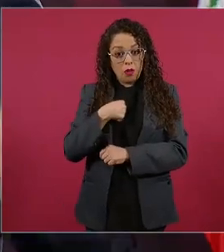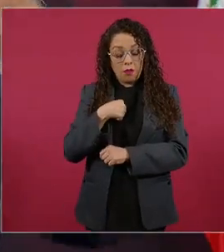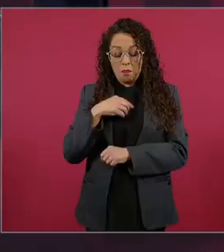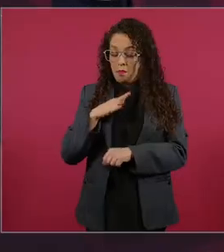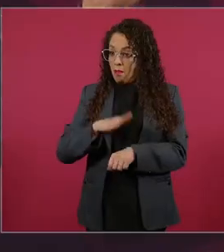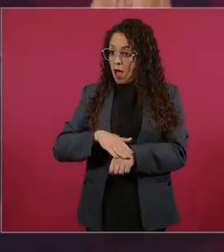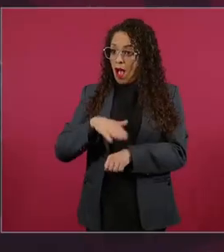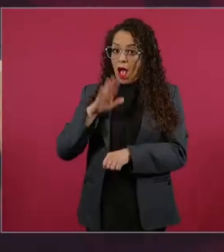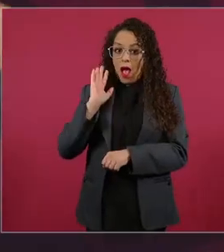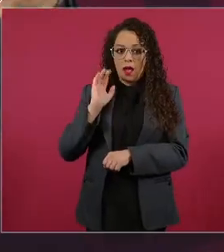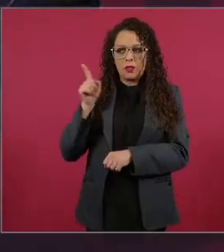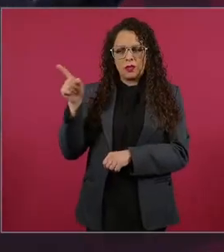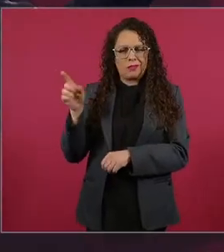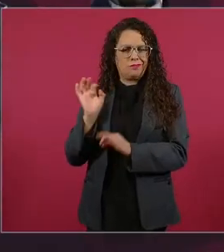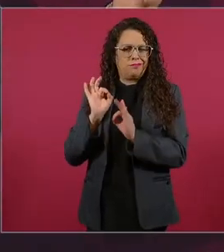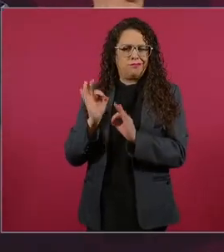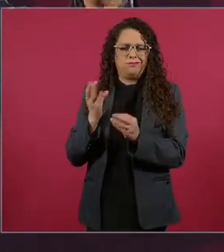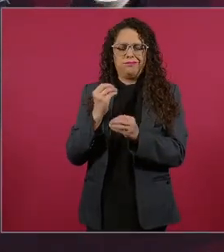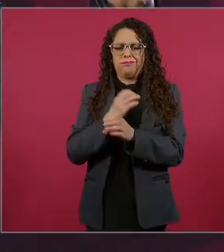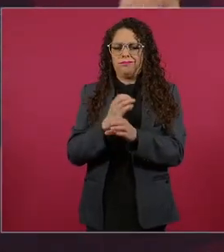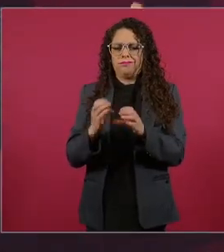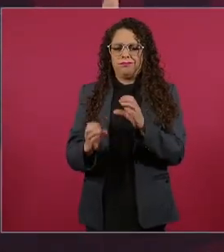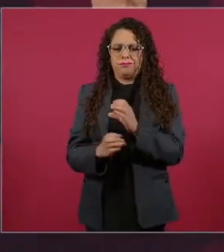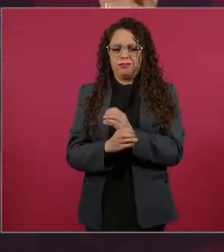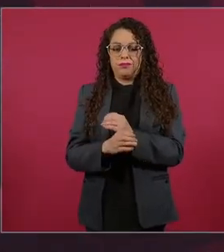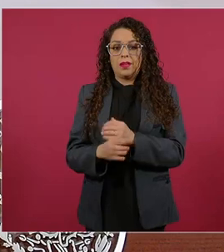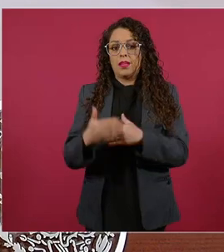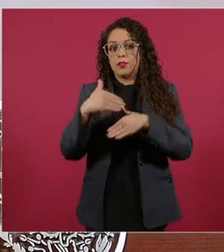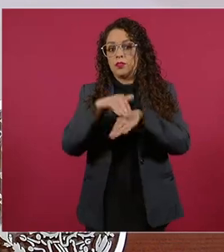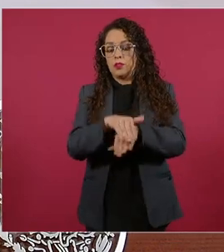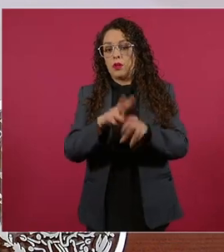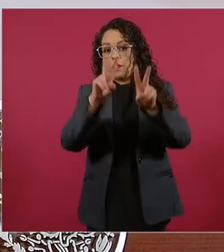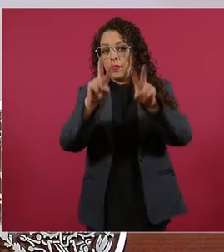que conoce muy bien, todo esto del manejo del agua,